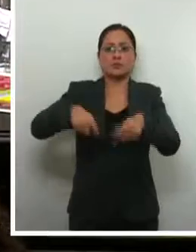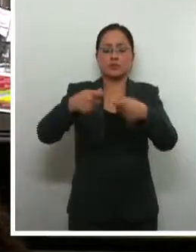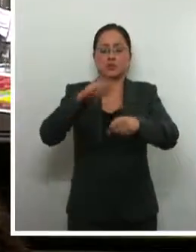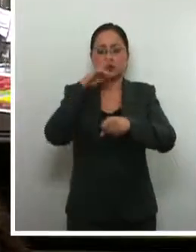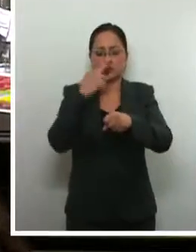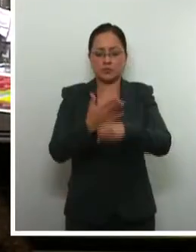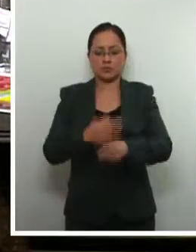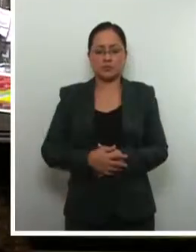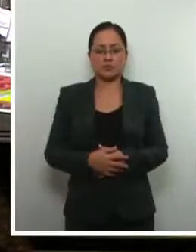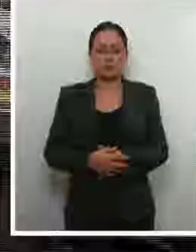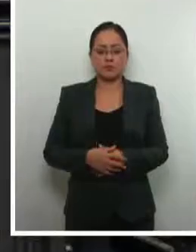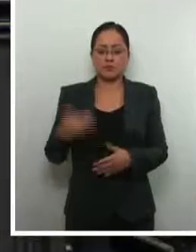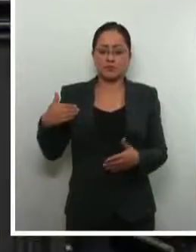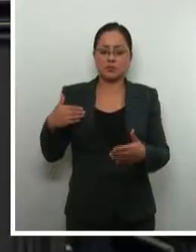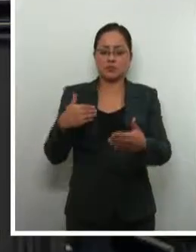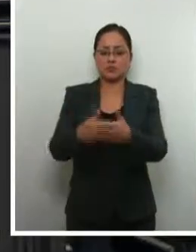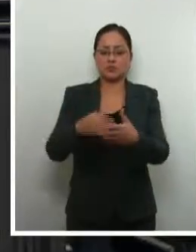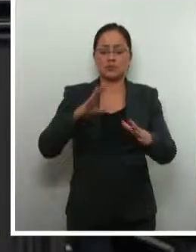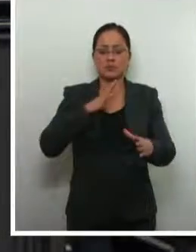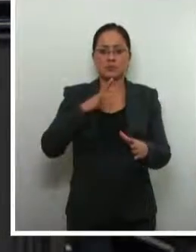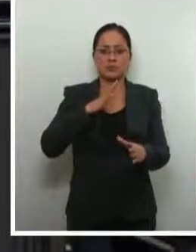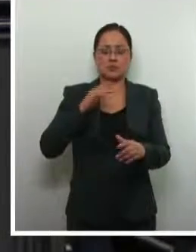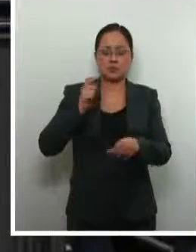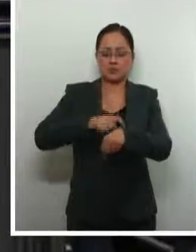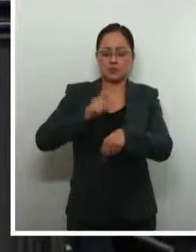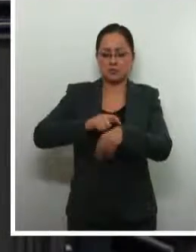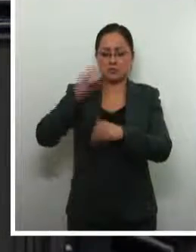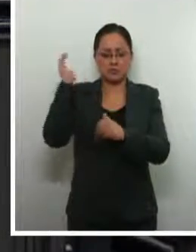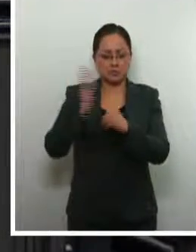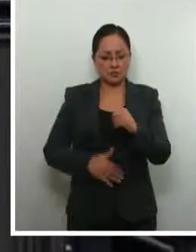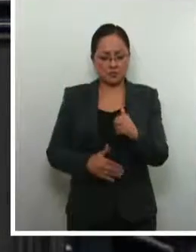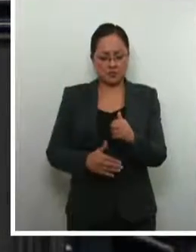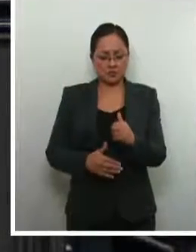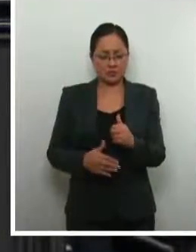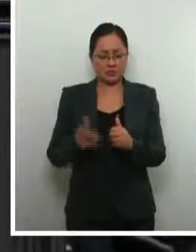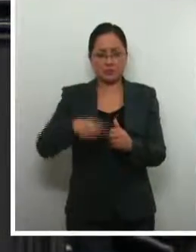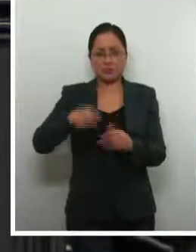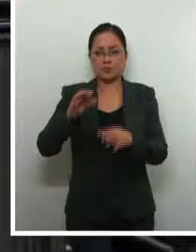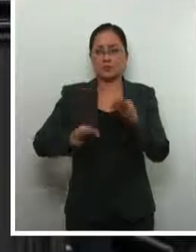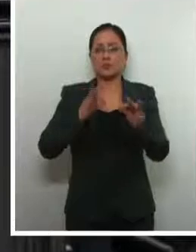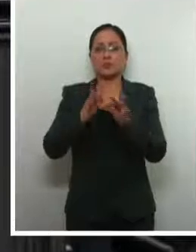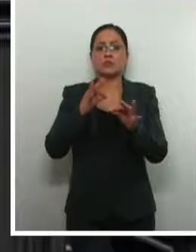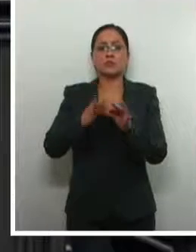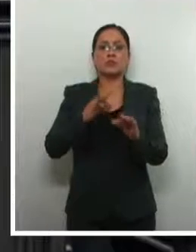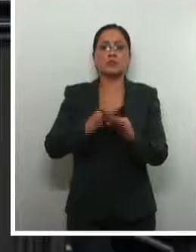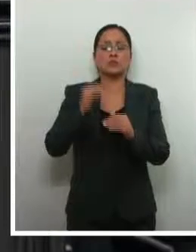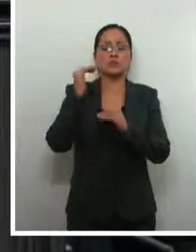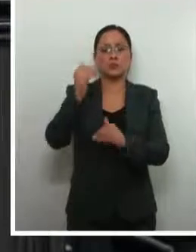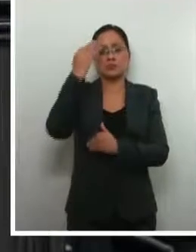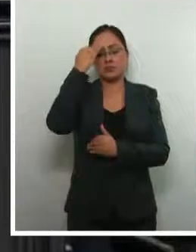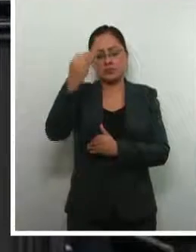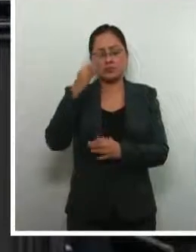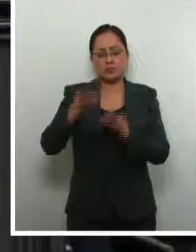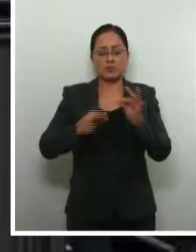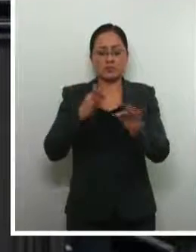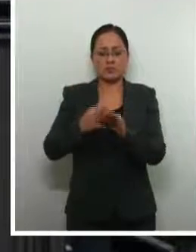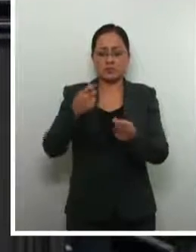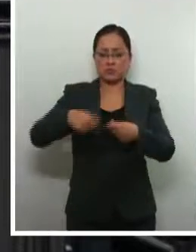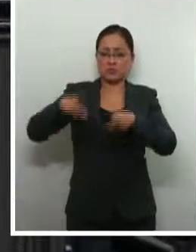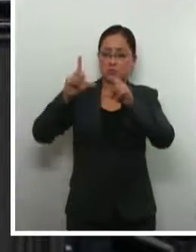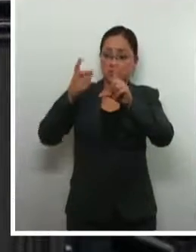facultades. Hasta este momento se ha terminado, ya concluido precisamente el tiempo de este